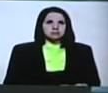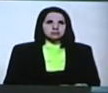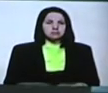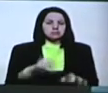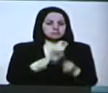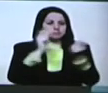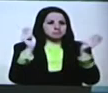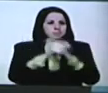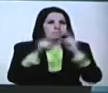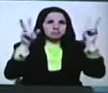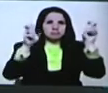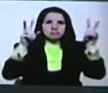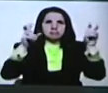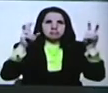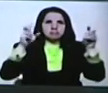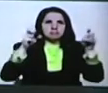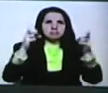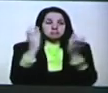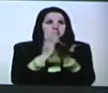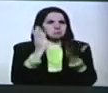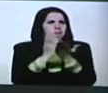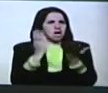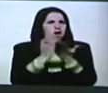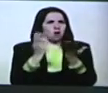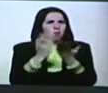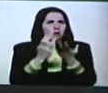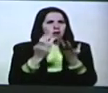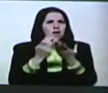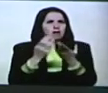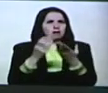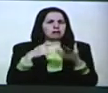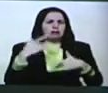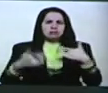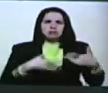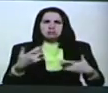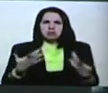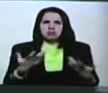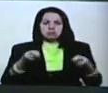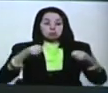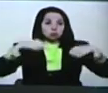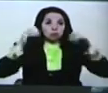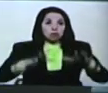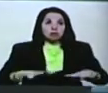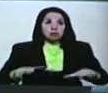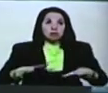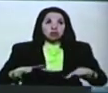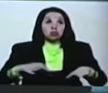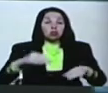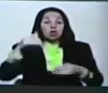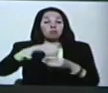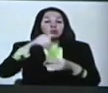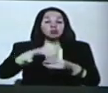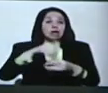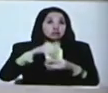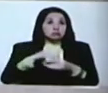las actividades escolares serán suspendidas en los planteles educativos públicos y privados que funcionan como centros de